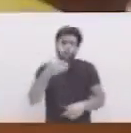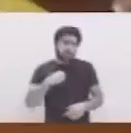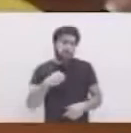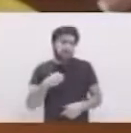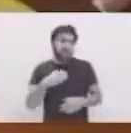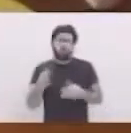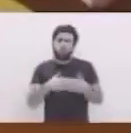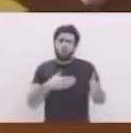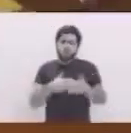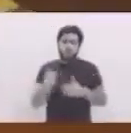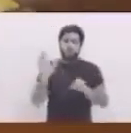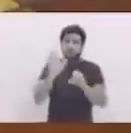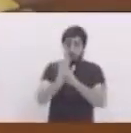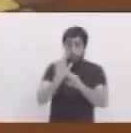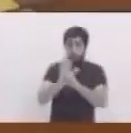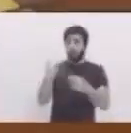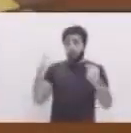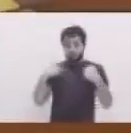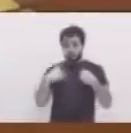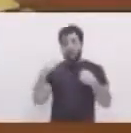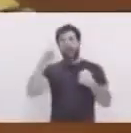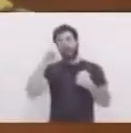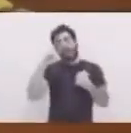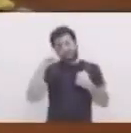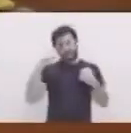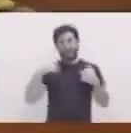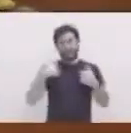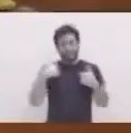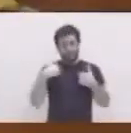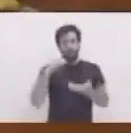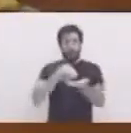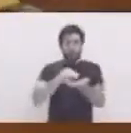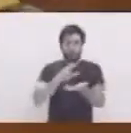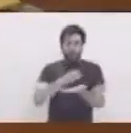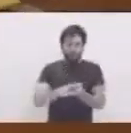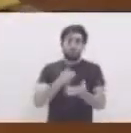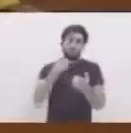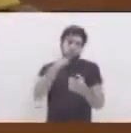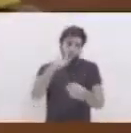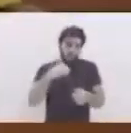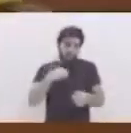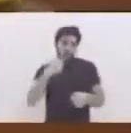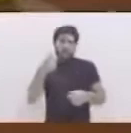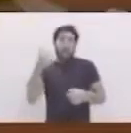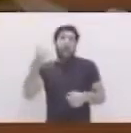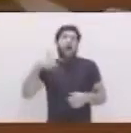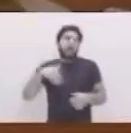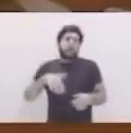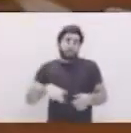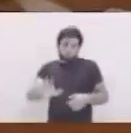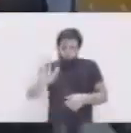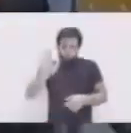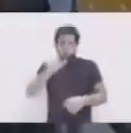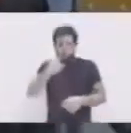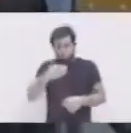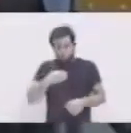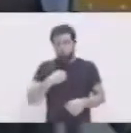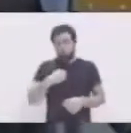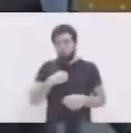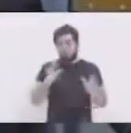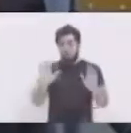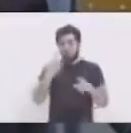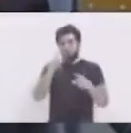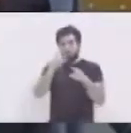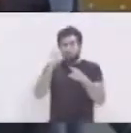amarillo, pero si a ustedes les gusta el azul, la tira puede ser de color azul, ¿ok? E ir jugando ahí con nuestra imaginación, ¿verdad? Y nuestra